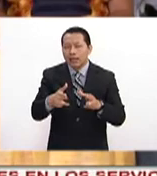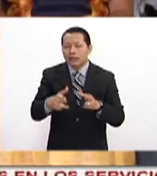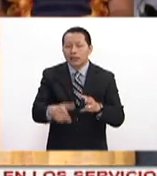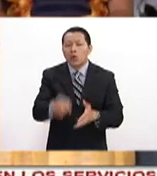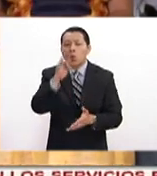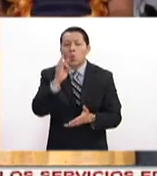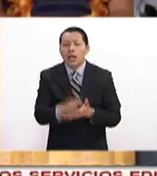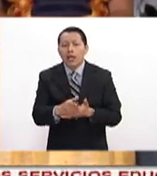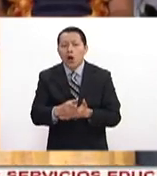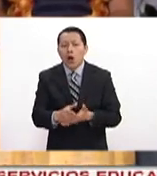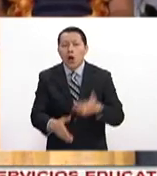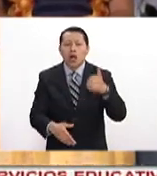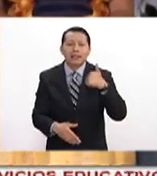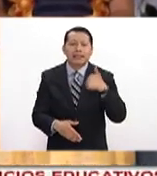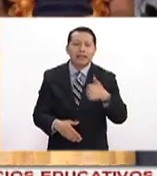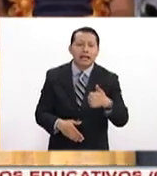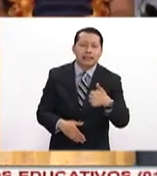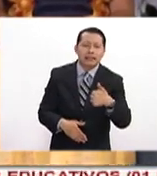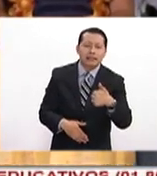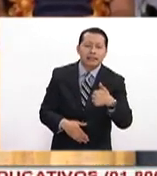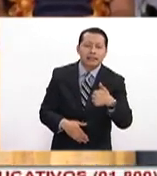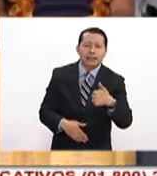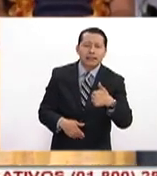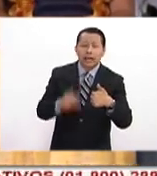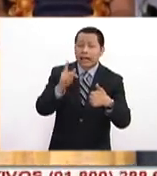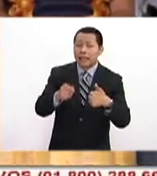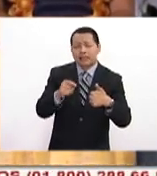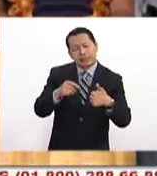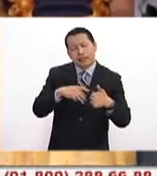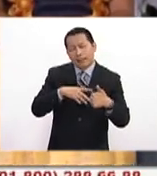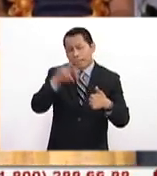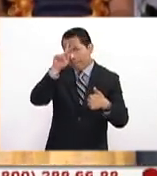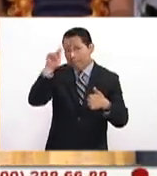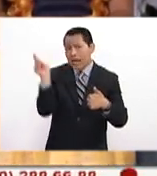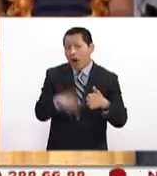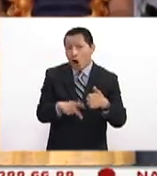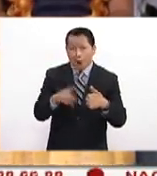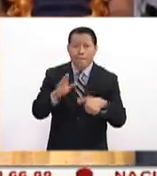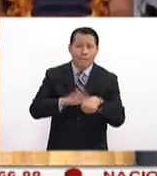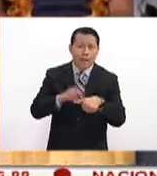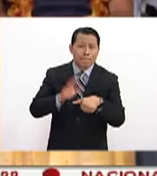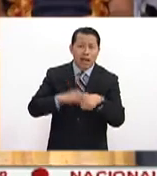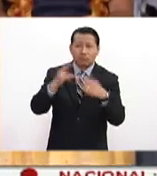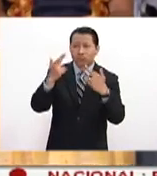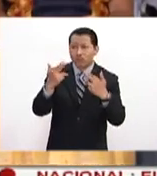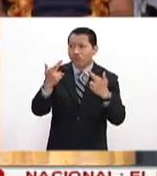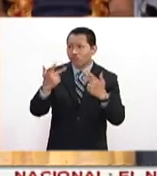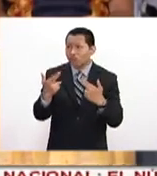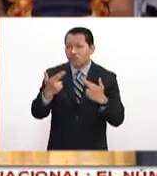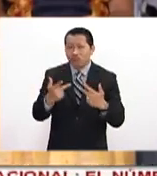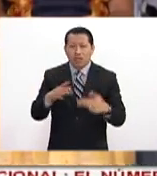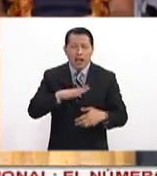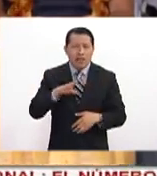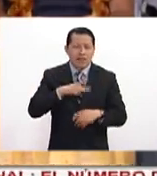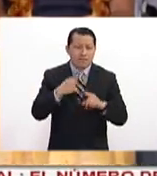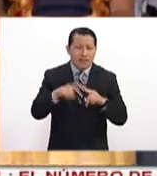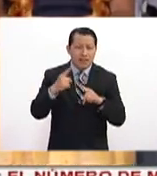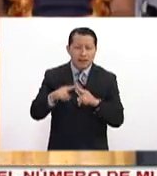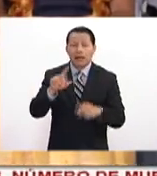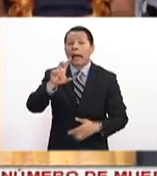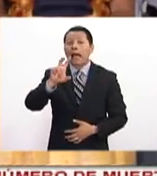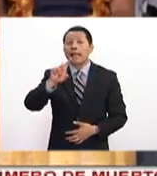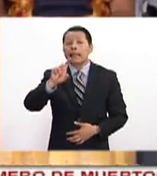6 son de condición crítica, de infraestructura totalmente dañada,